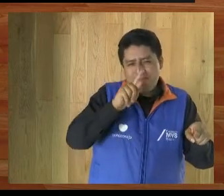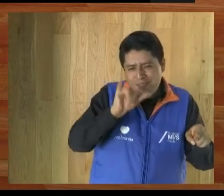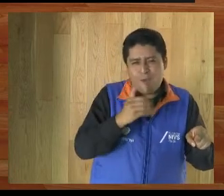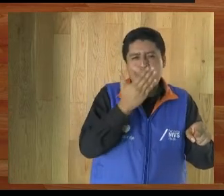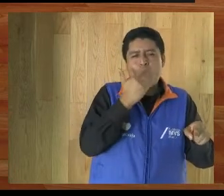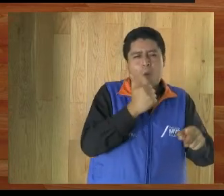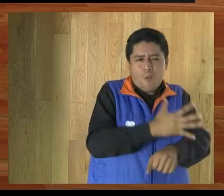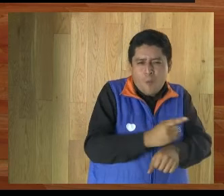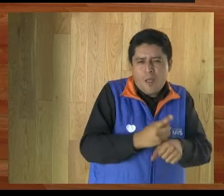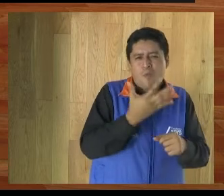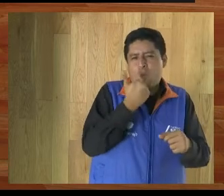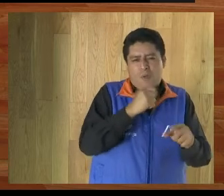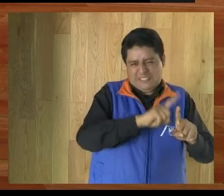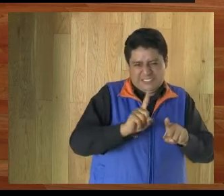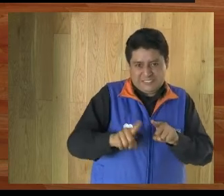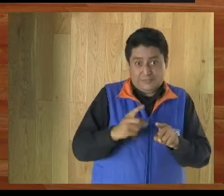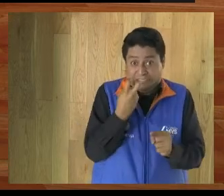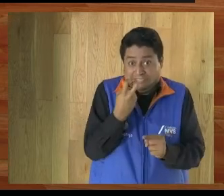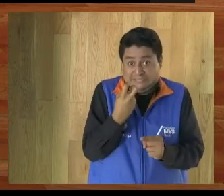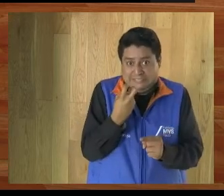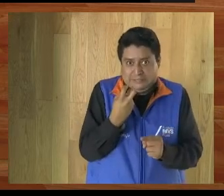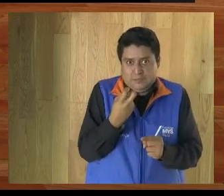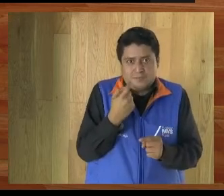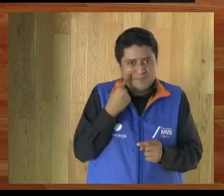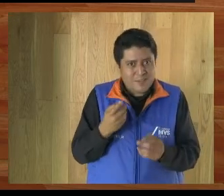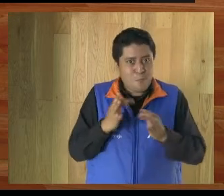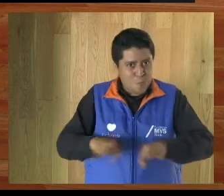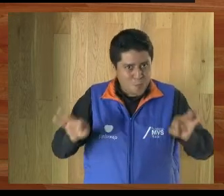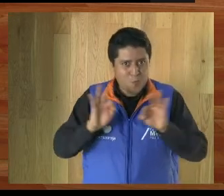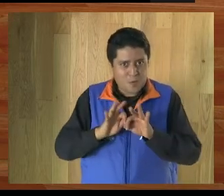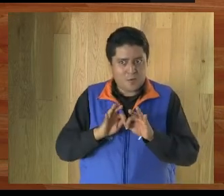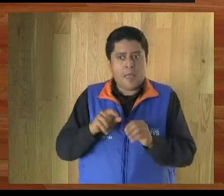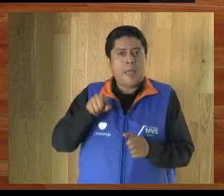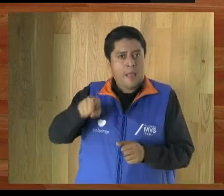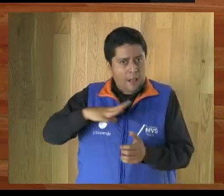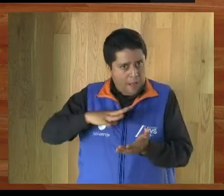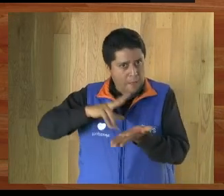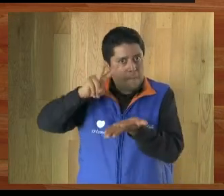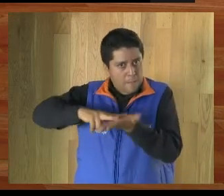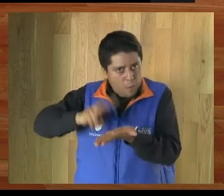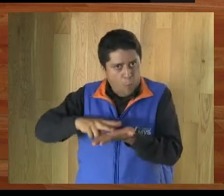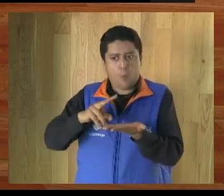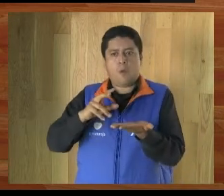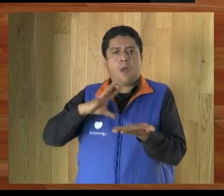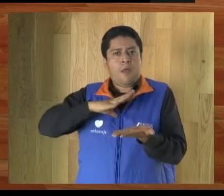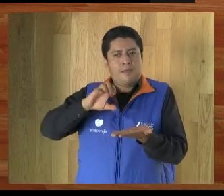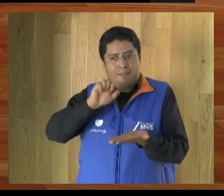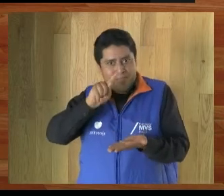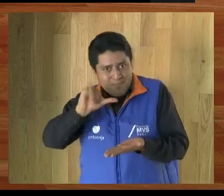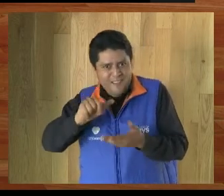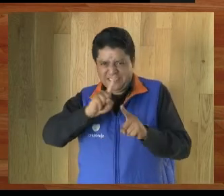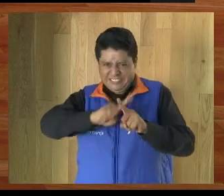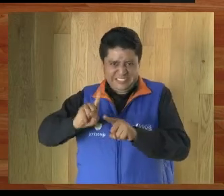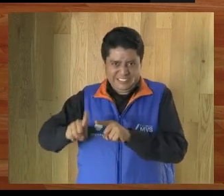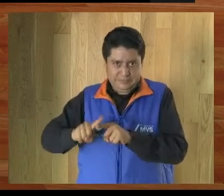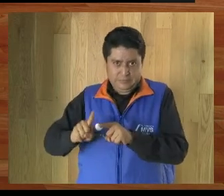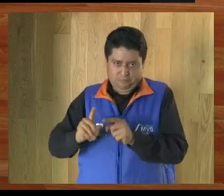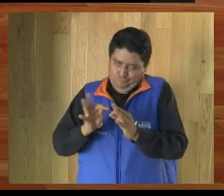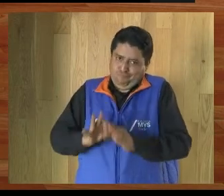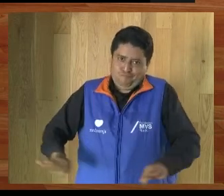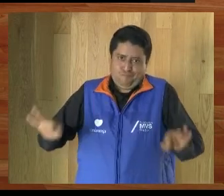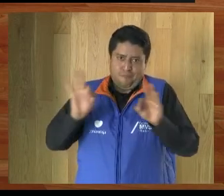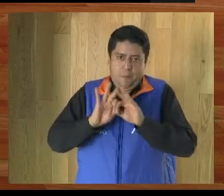hay una correlación, o sea, es que estamos hablando de que ser ético no es que sea un coste, es que además de que es necesario